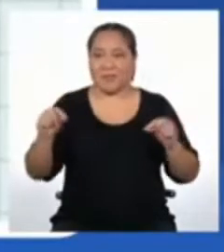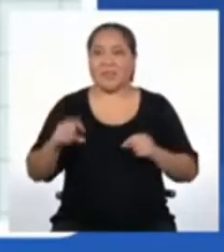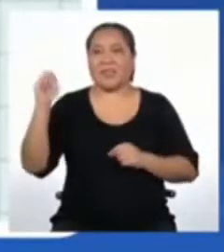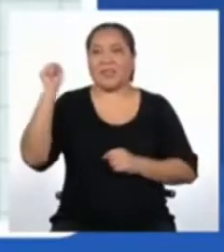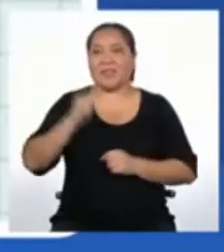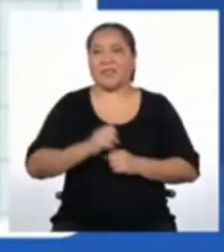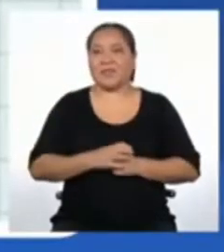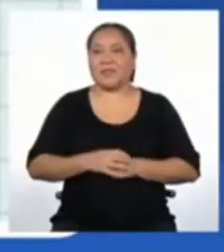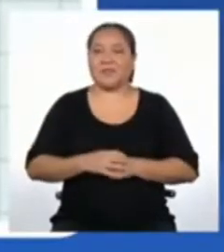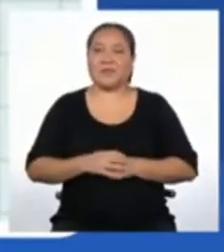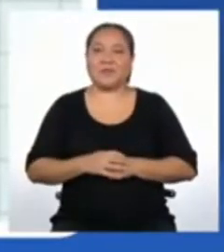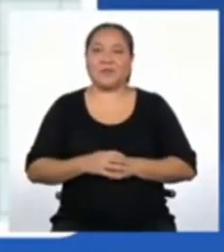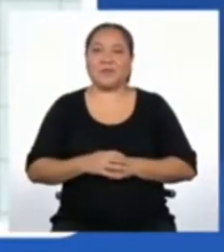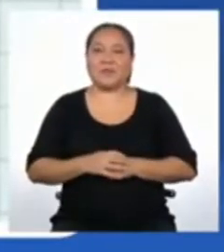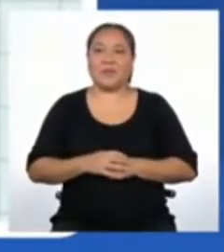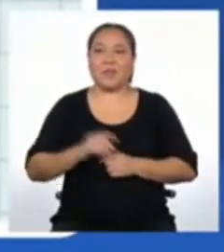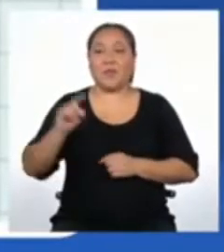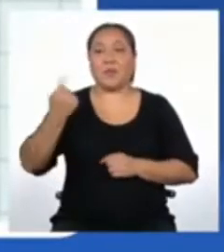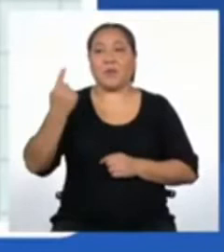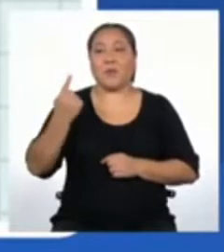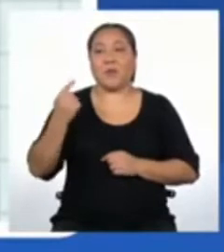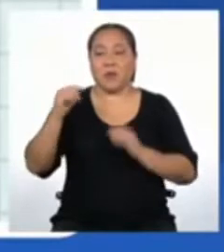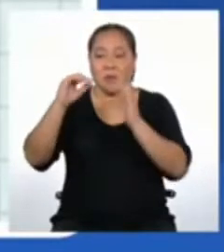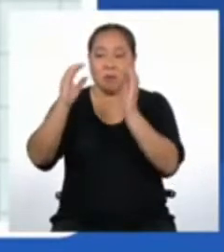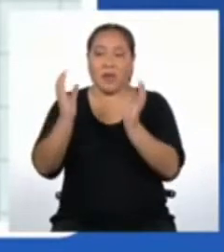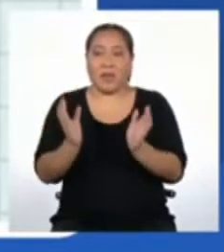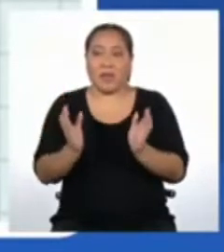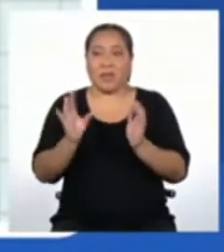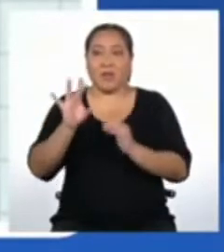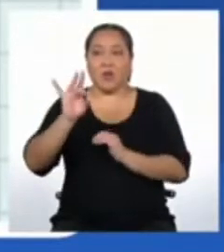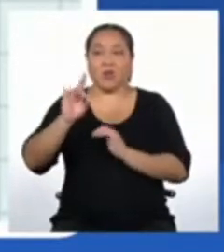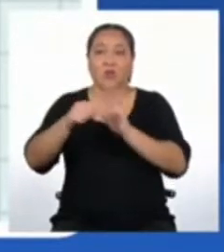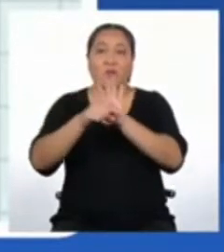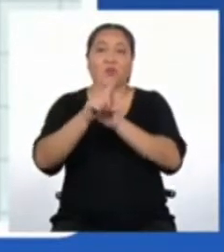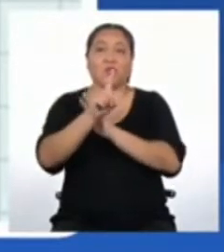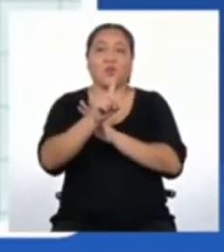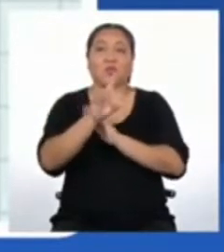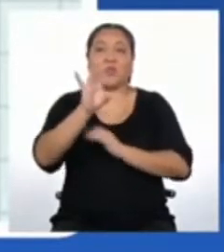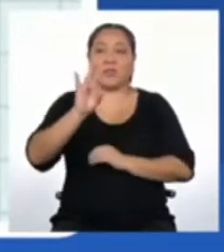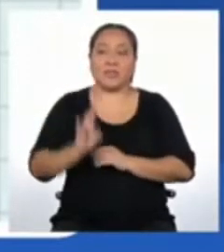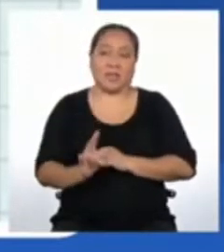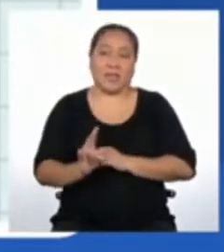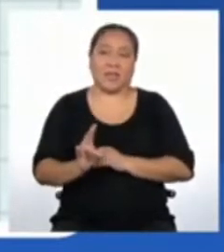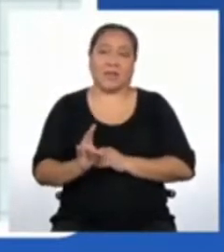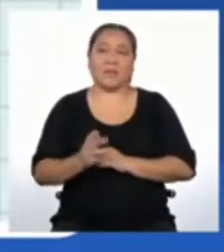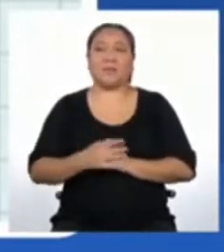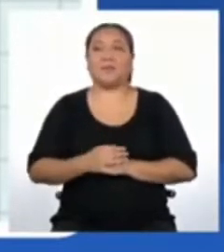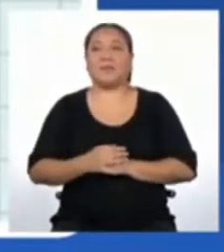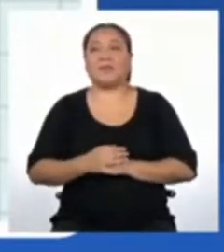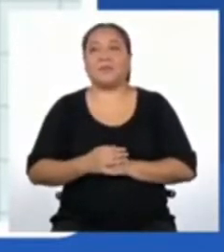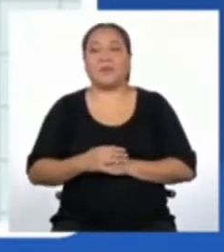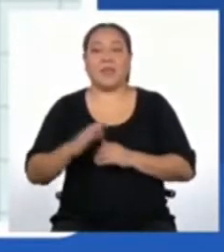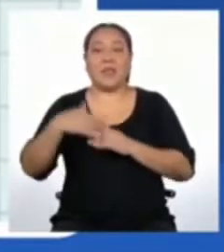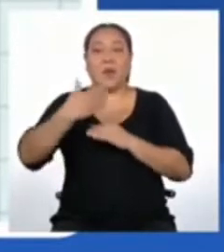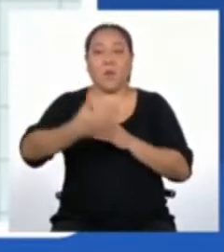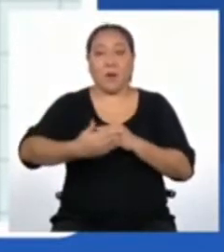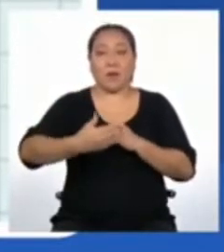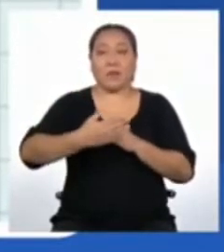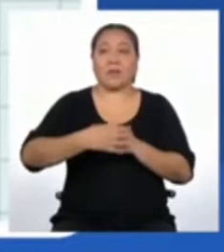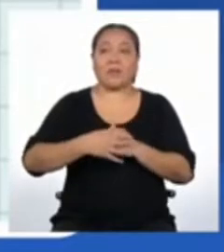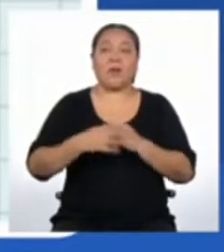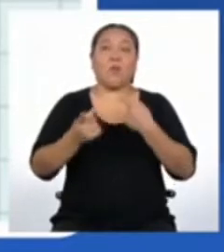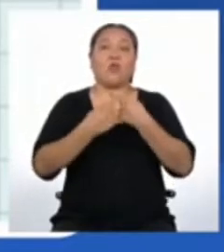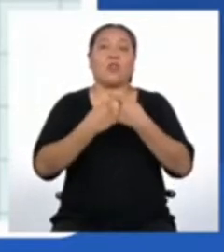Ahí vamos. Lo primero en resolverse son los paréntesis, así que si restamos 8 menos 1, obtenemos 7. El siguiente paso